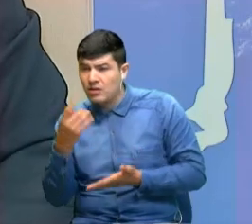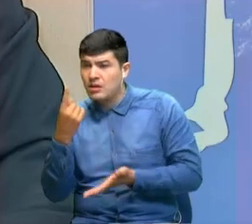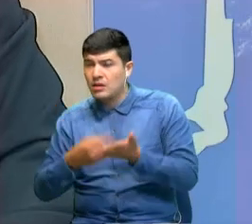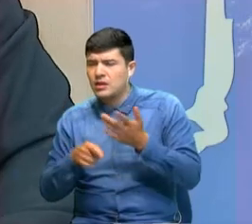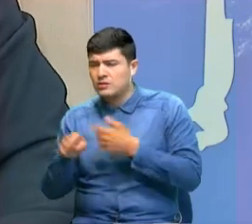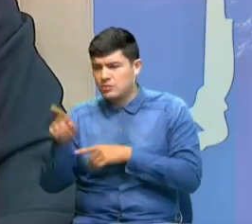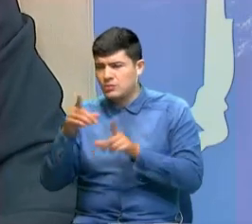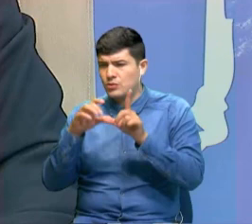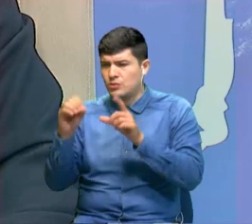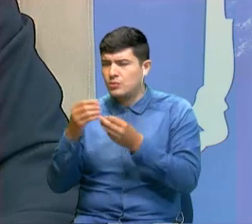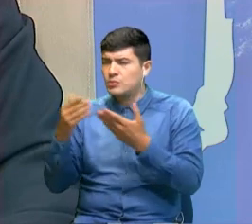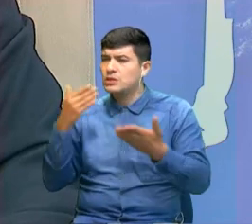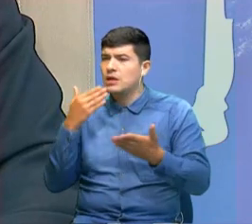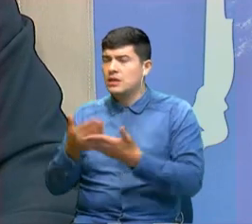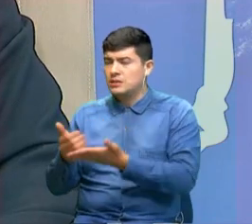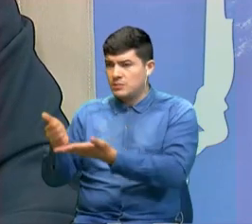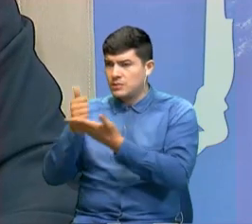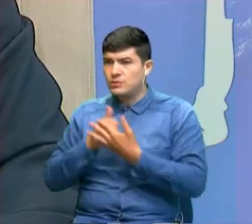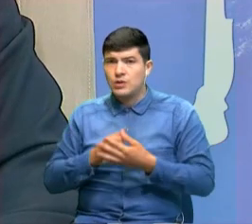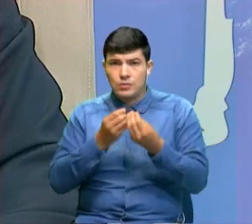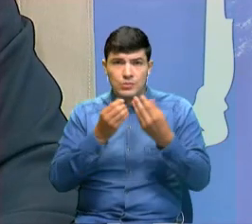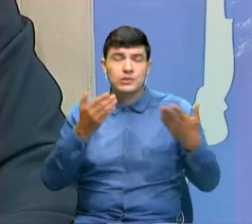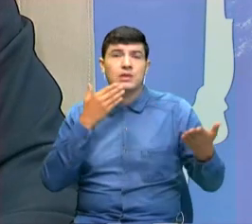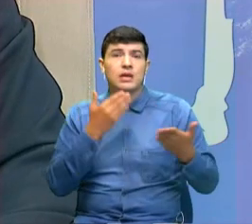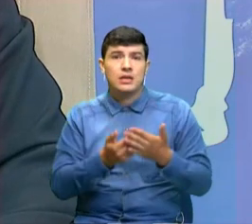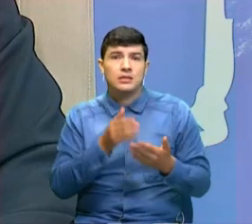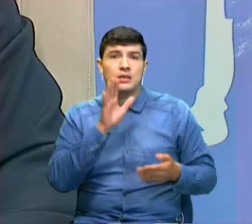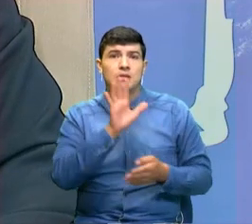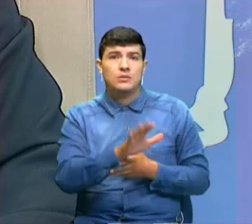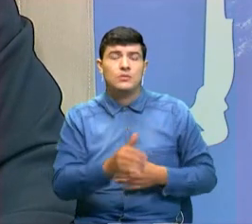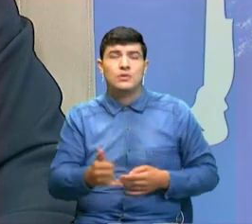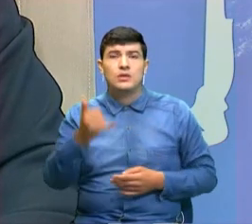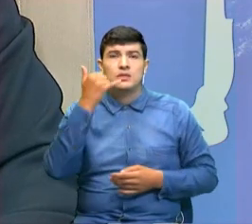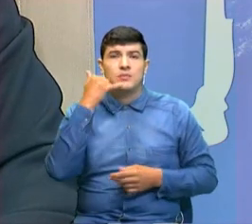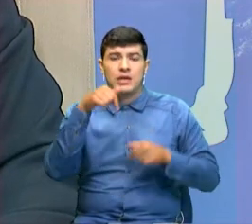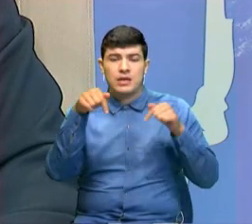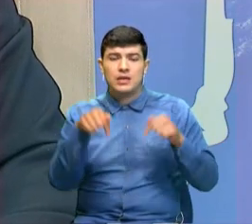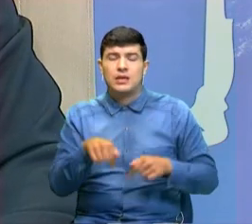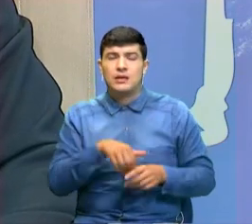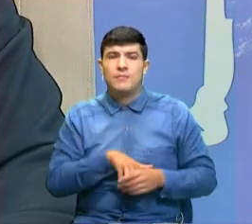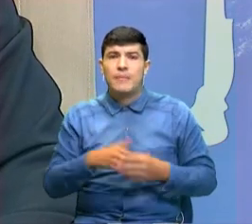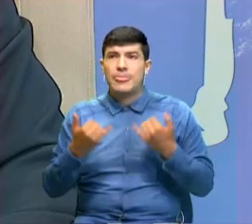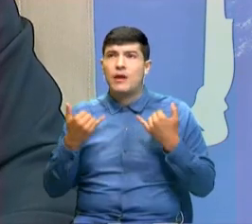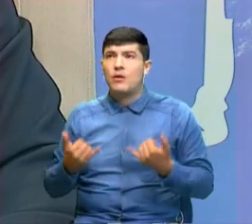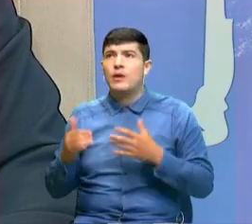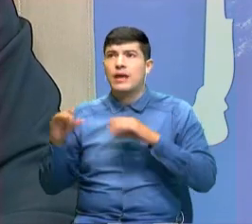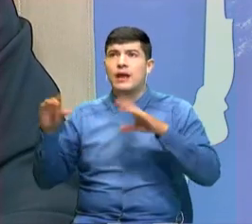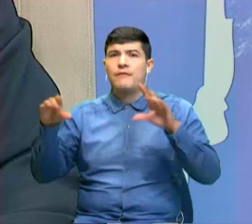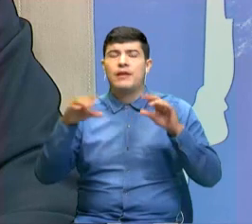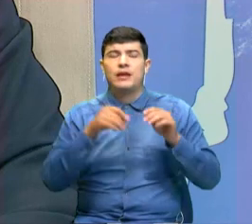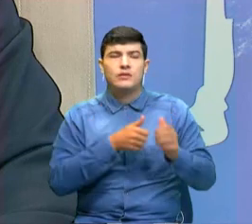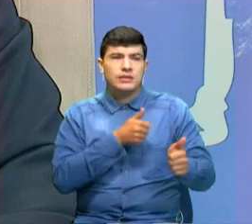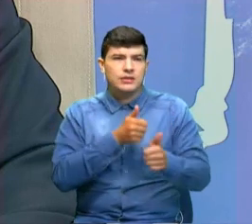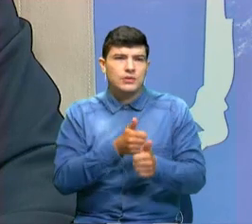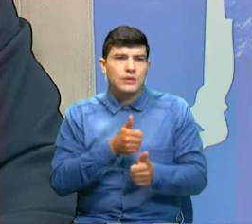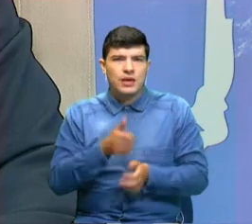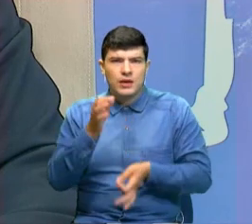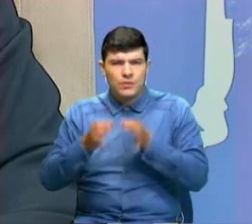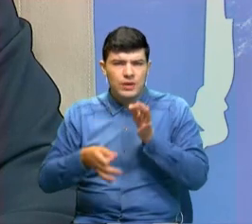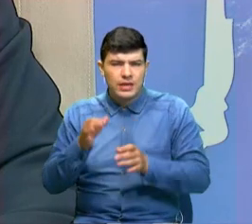doctor en algo sobre eso. Don José Domingo, gracias por haberse conectado con nosotros. Hoy estamos hablando, haciendo un consultorio